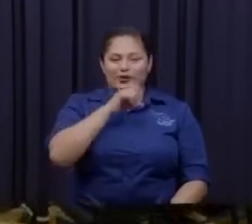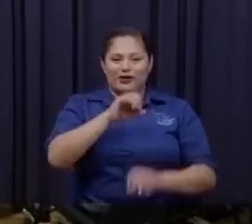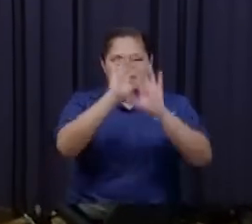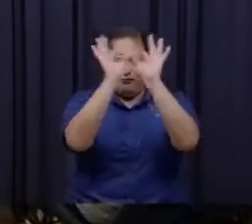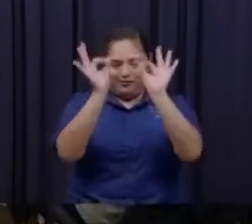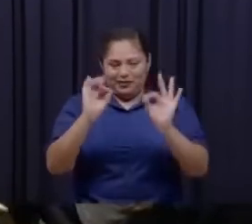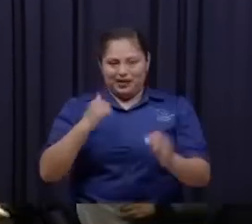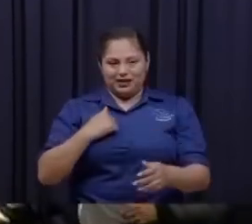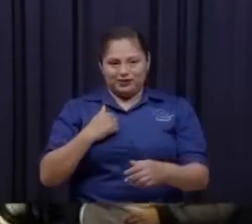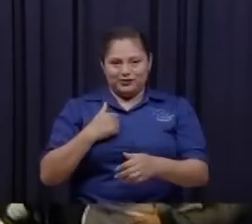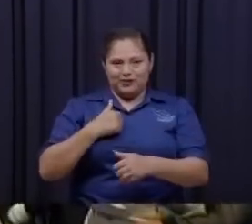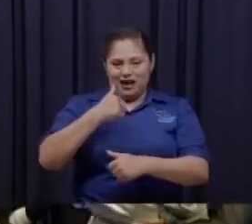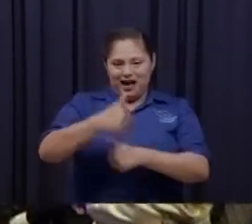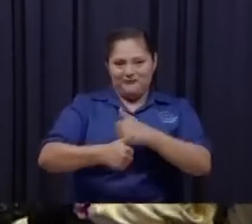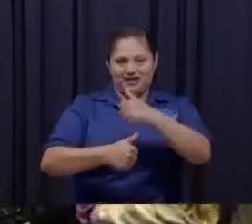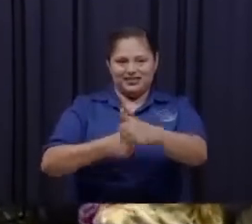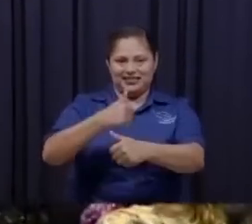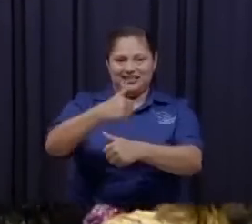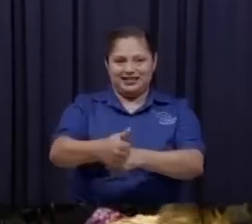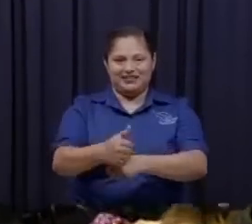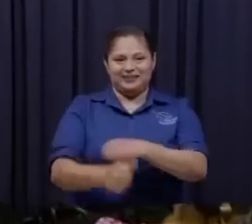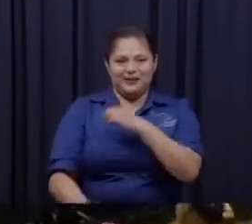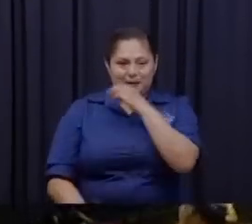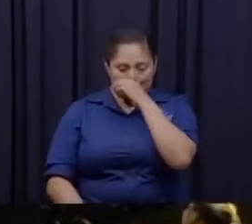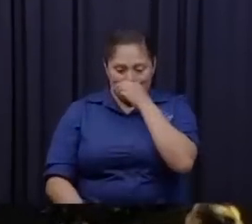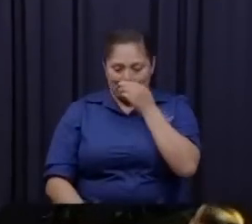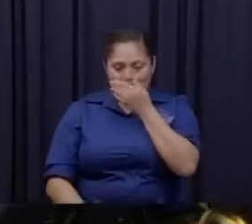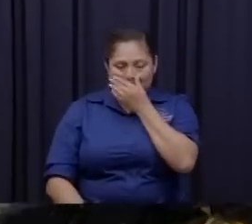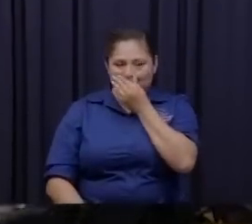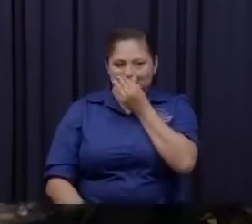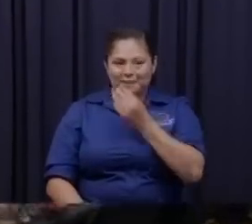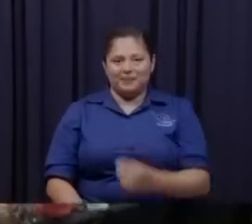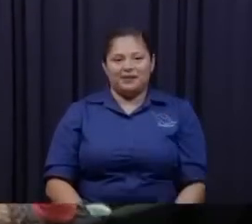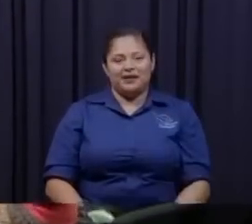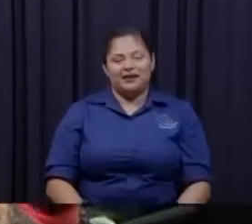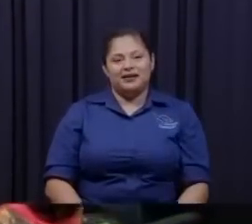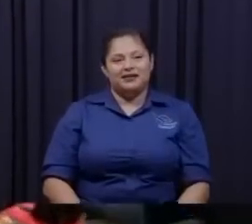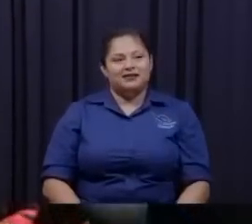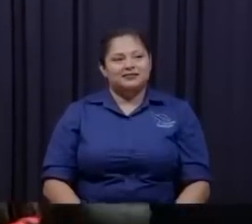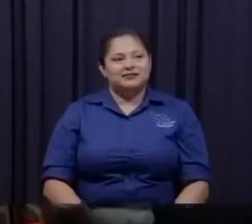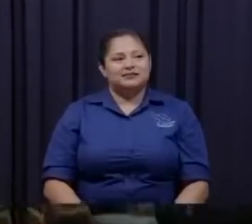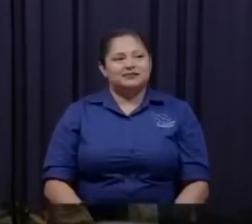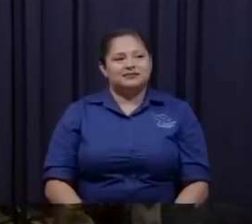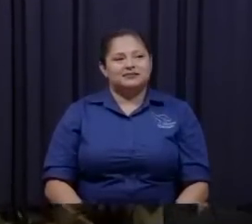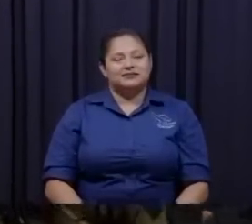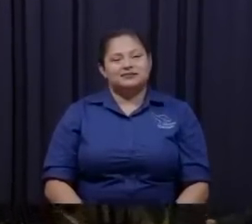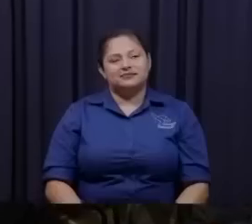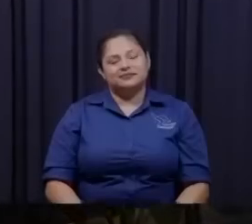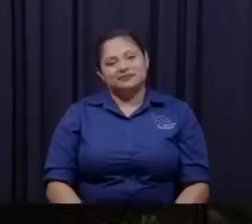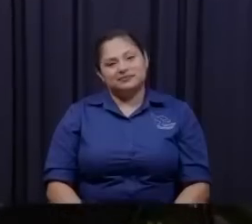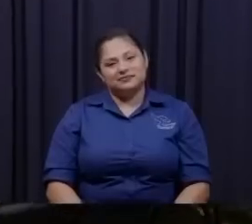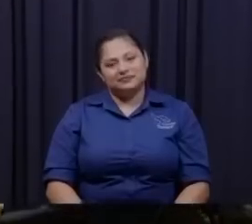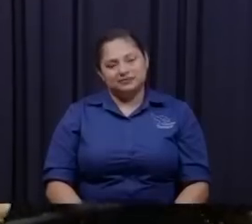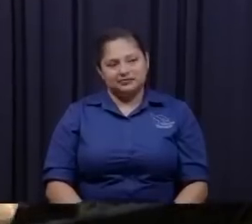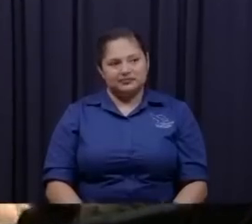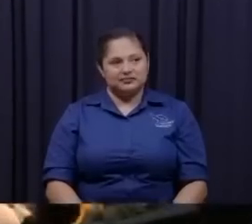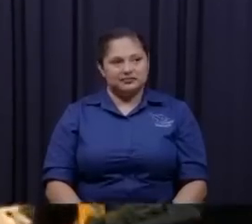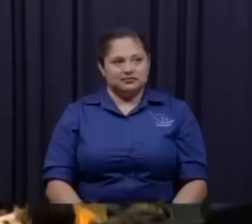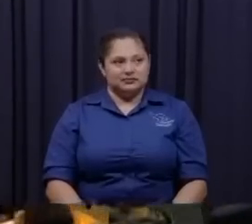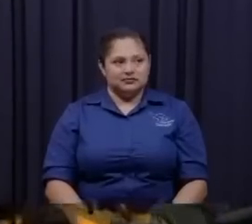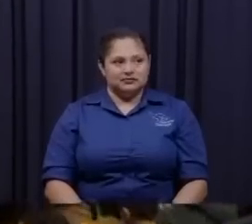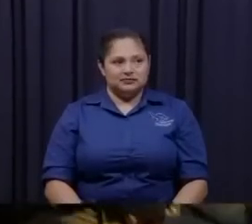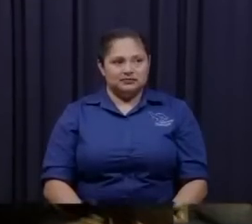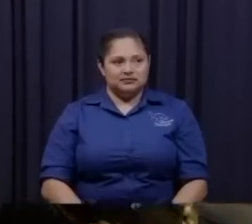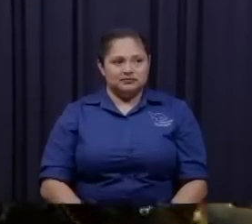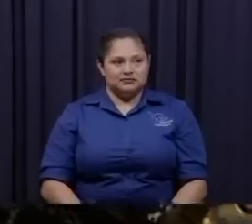¿va usted? Es una barbaridad ese hermano Sergio. Solo me quedan 5 minutos para finalizar el partido, pero espérenme. Todavía podemos traer uno